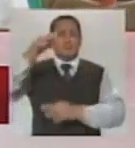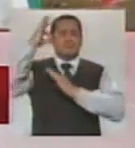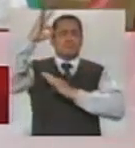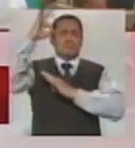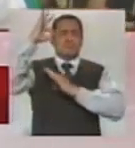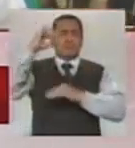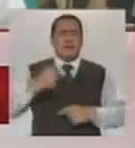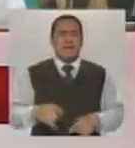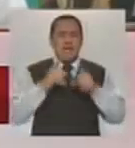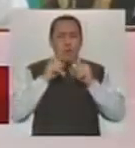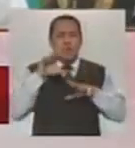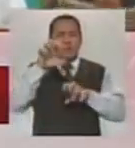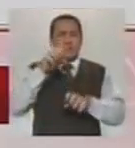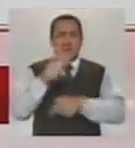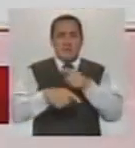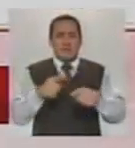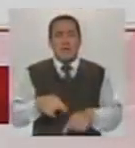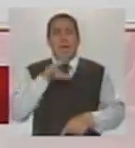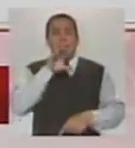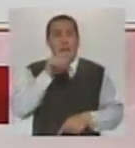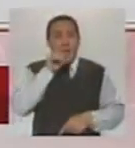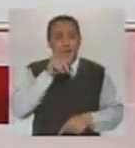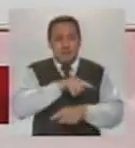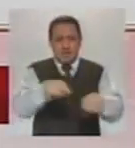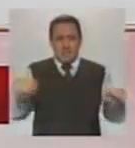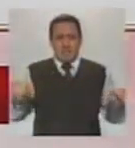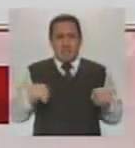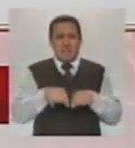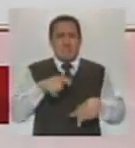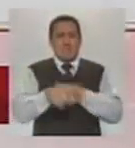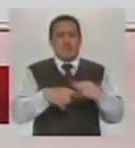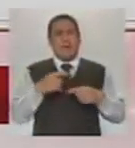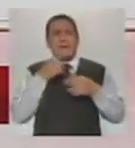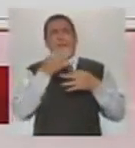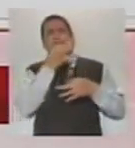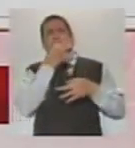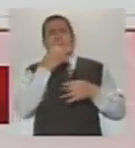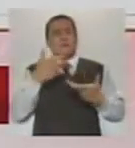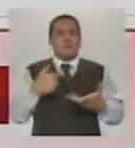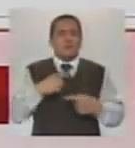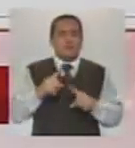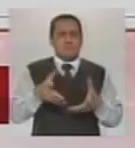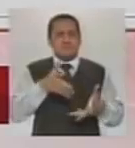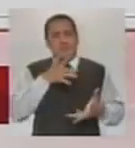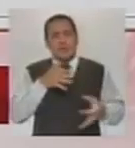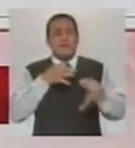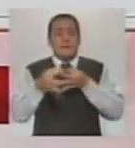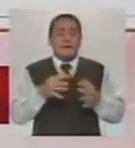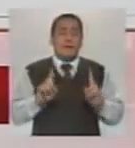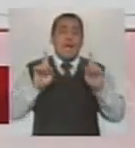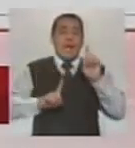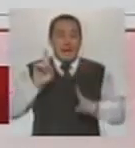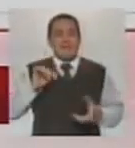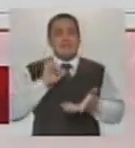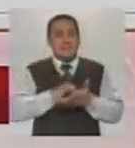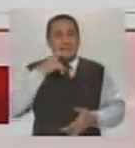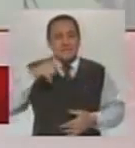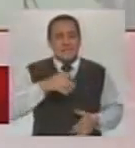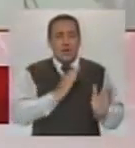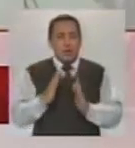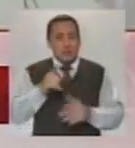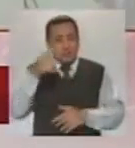donde la gente se ha quejado a la hora que usted ha mencionado los cambios en la educación y usted ha dicho, bueno, que alguien tiene que poner orden. ¿Cree